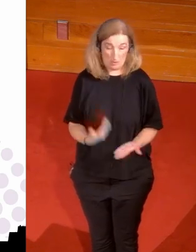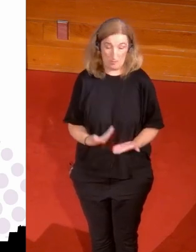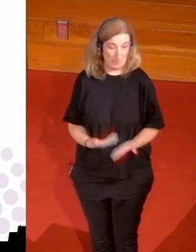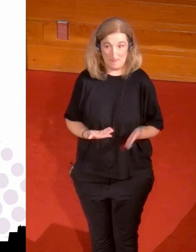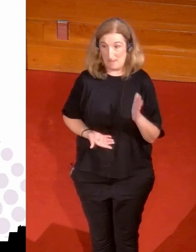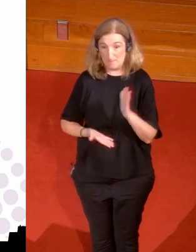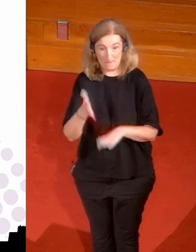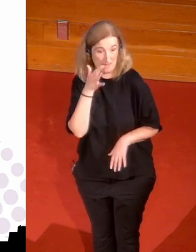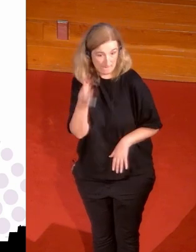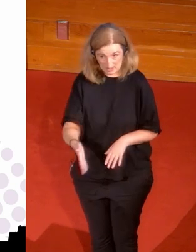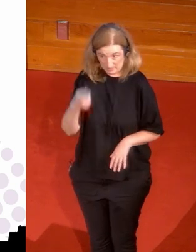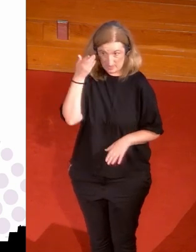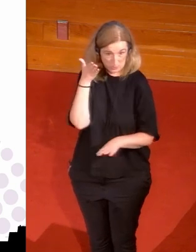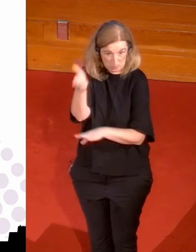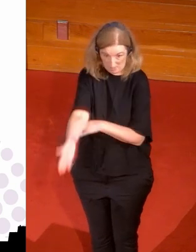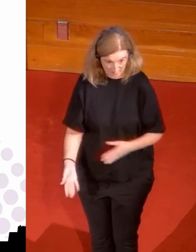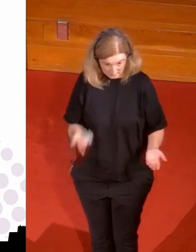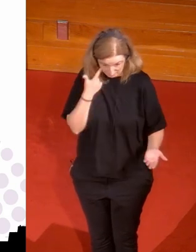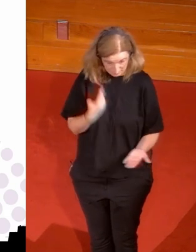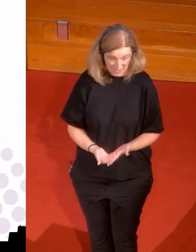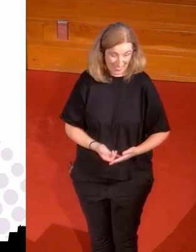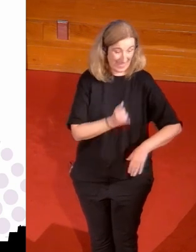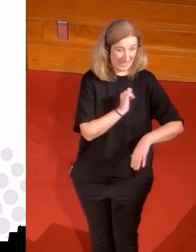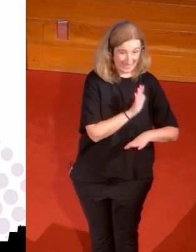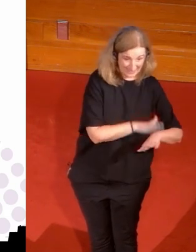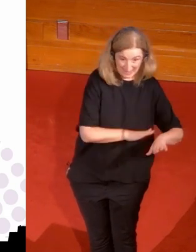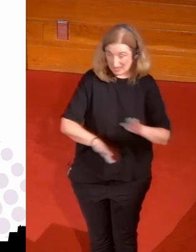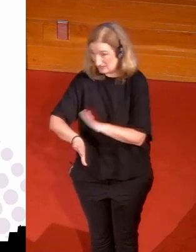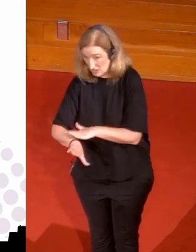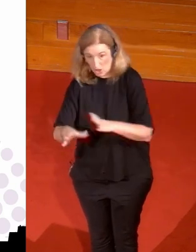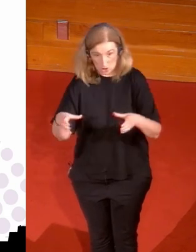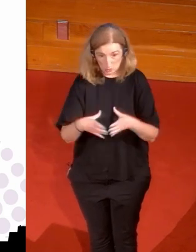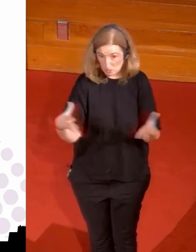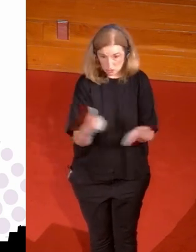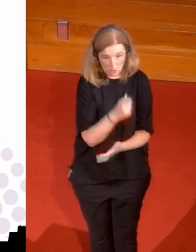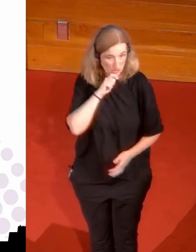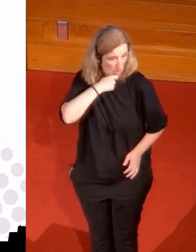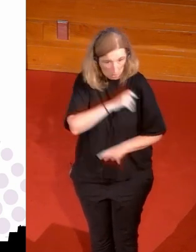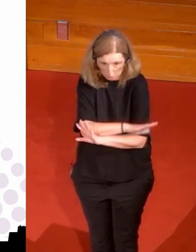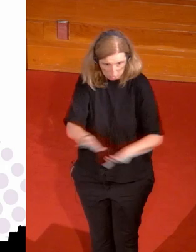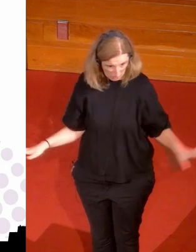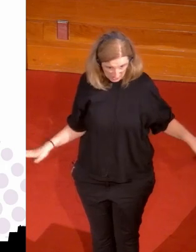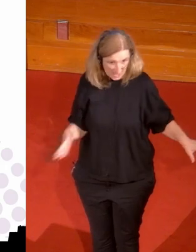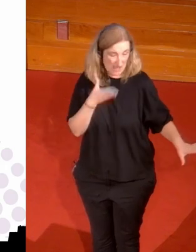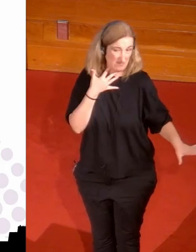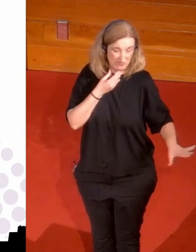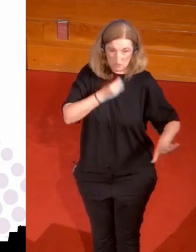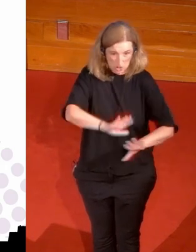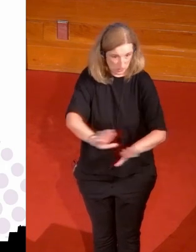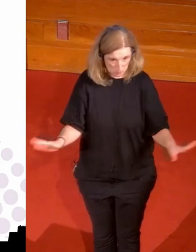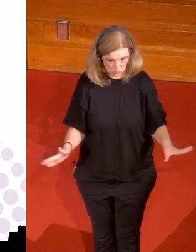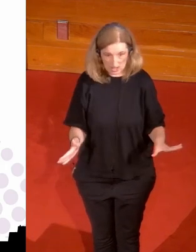cualquiera que cruce la frontera lo sabéis es detestado por la derecha y por la izquierda o sea en estos momentos el los afines